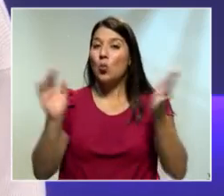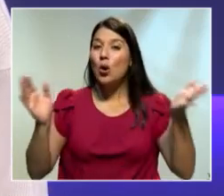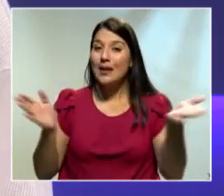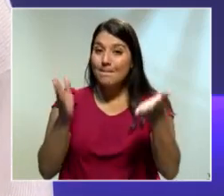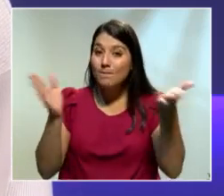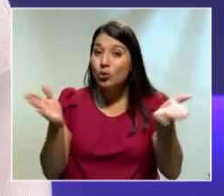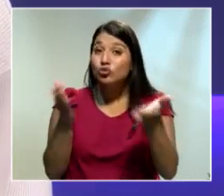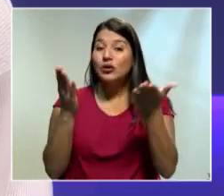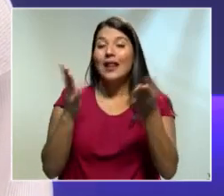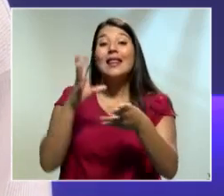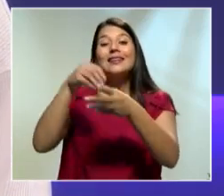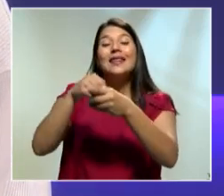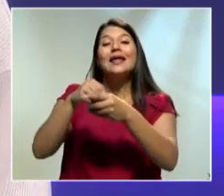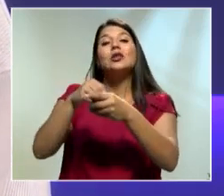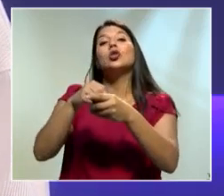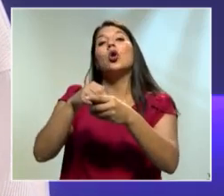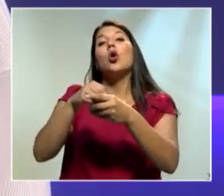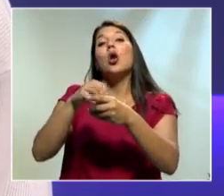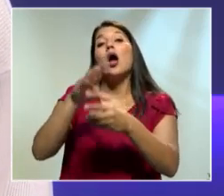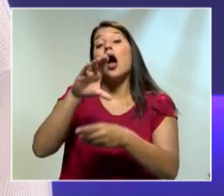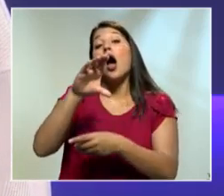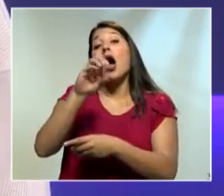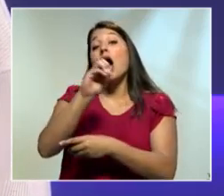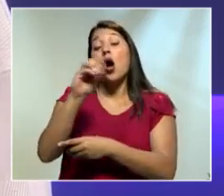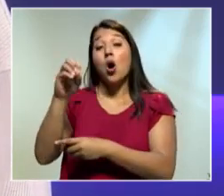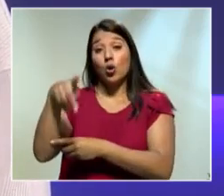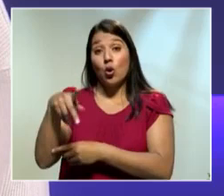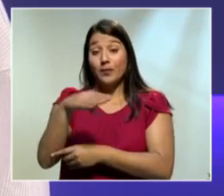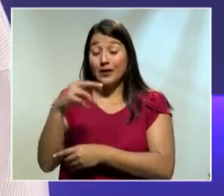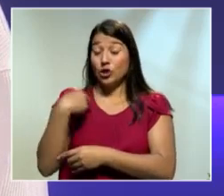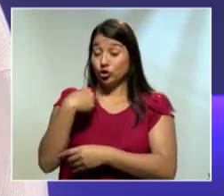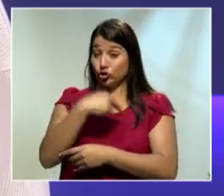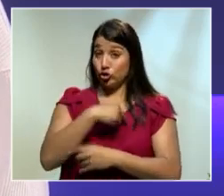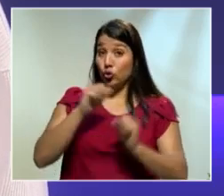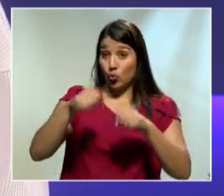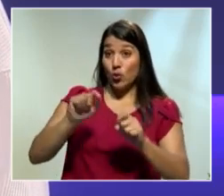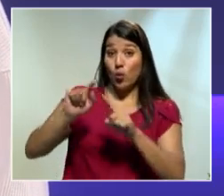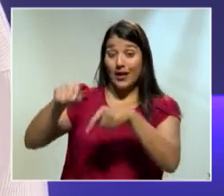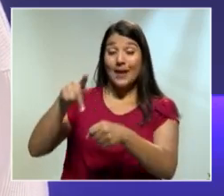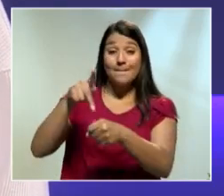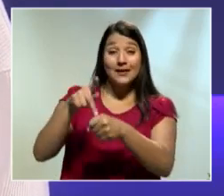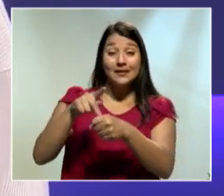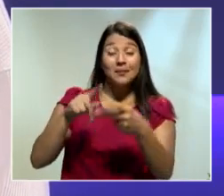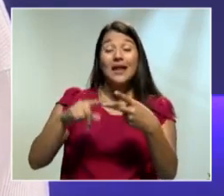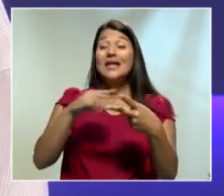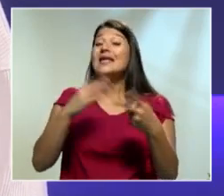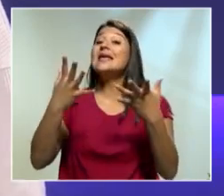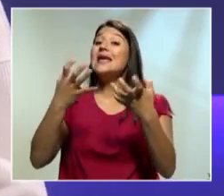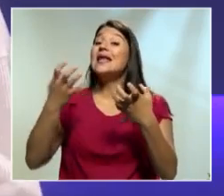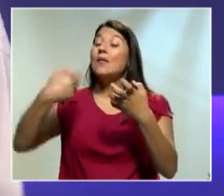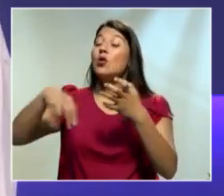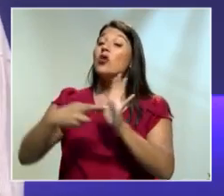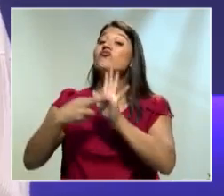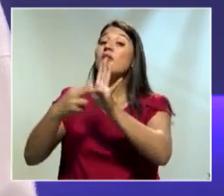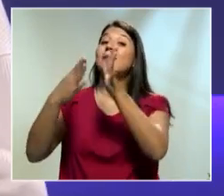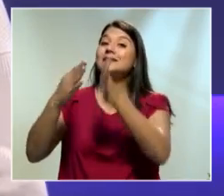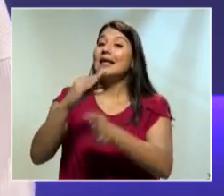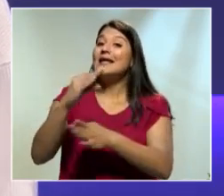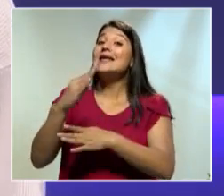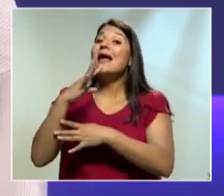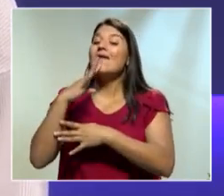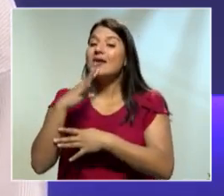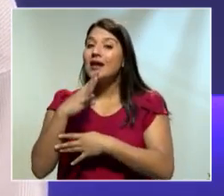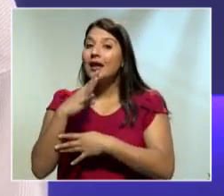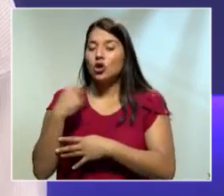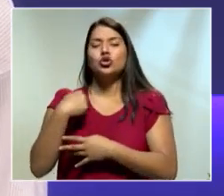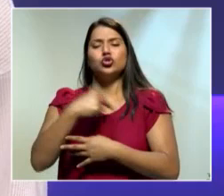la COP, y que a nivel de sociedad civil, quienes pudimos participar en la COP y teníamos como esta visión de representar y alzar la voz por ciertos sectores, hemos